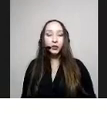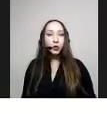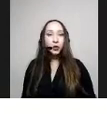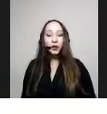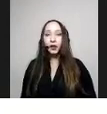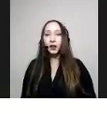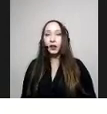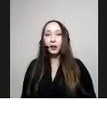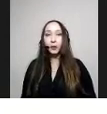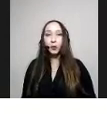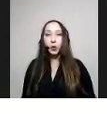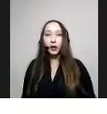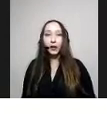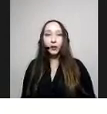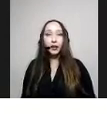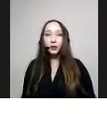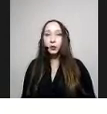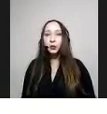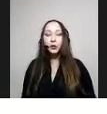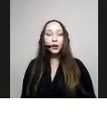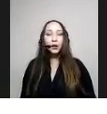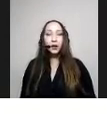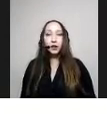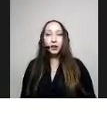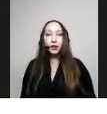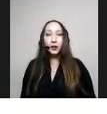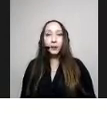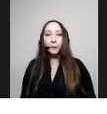Play Store y las podemos buscar o en iTunes.